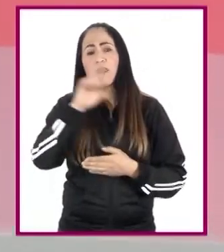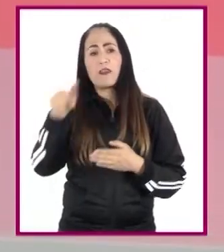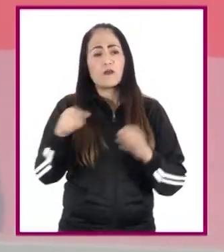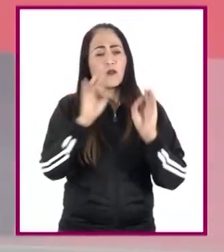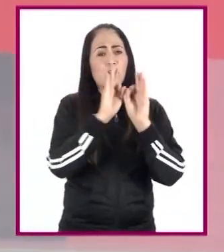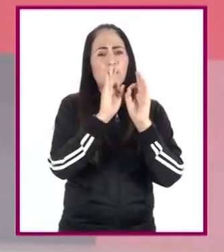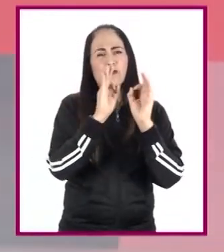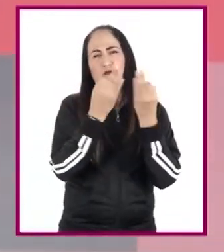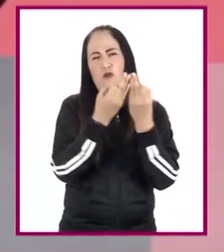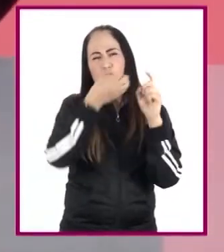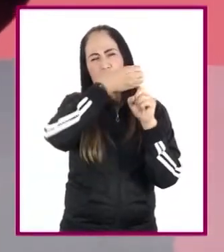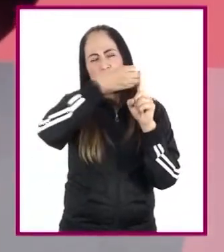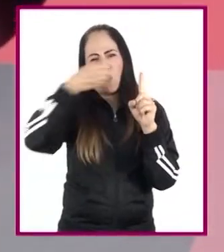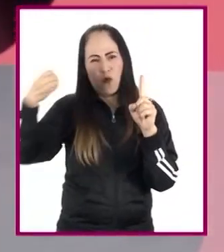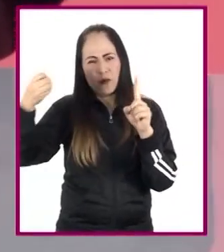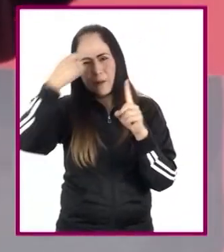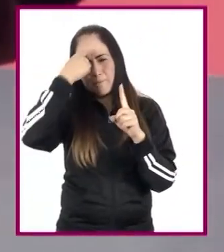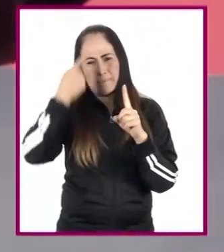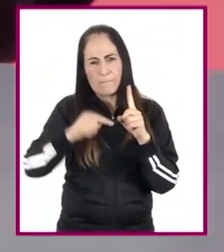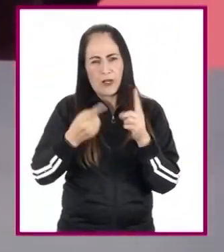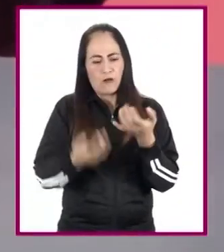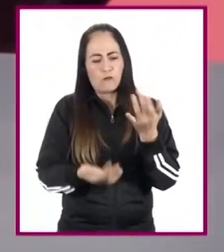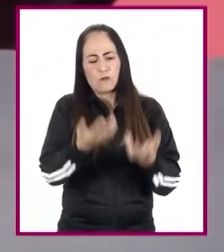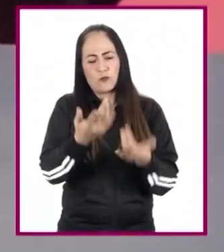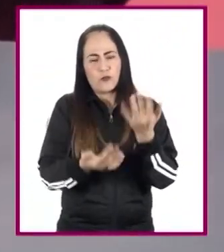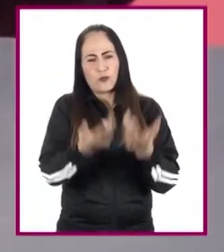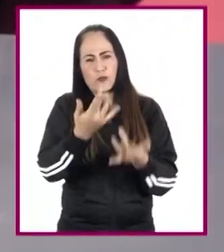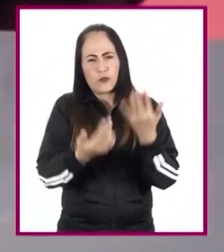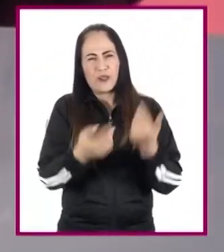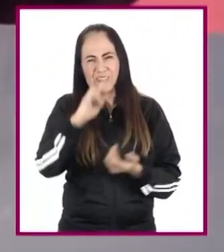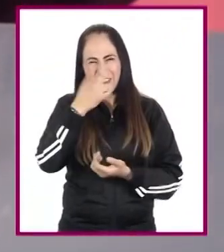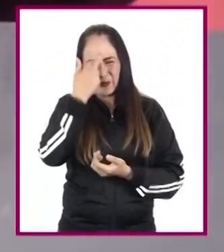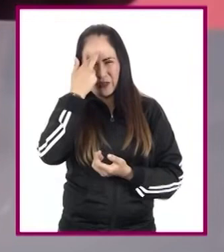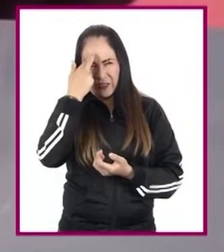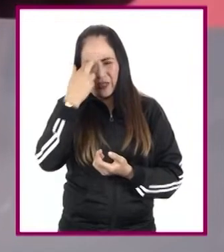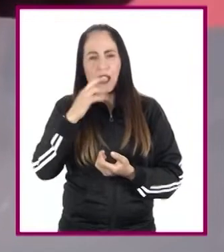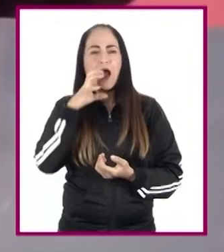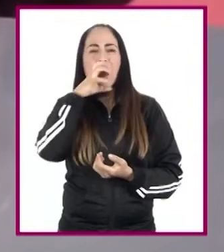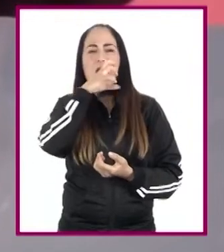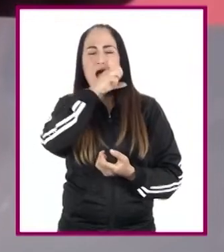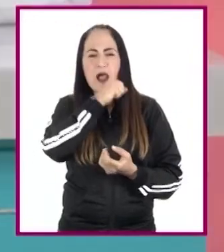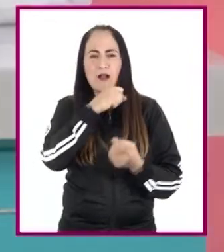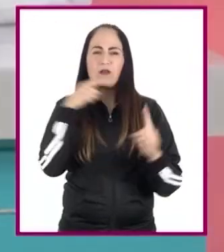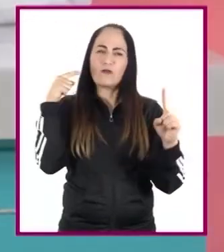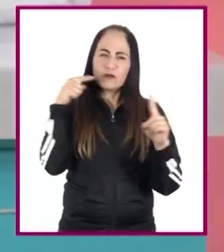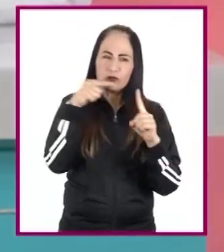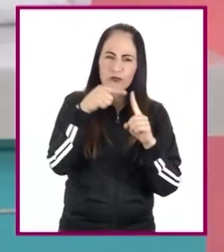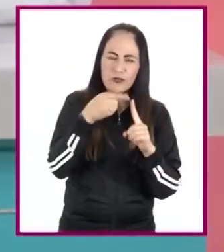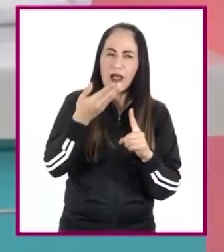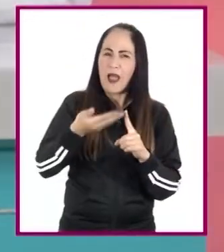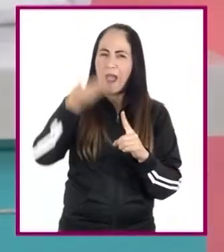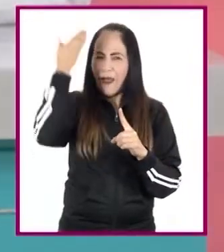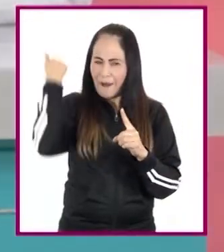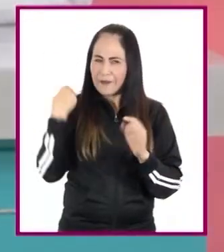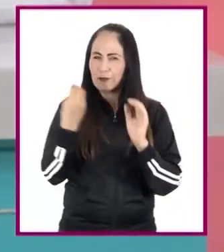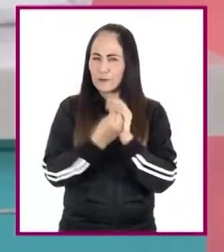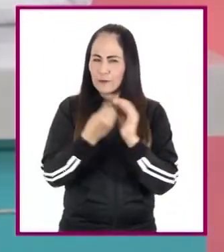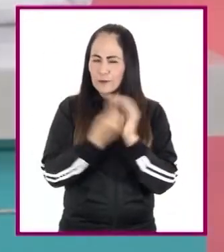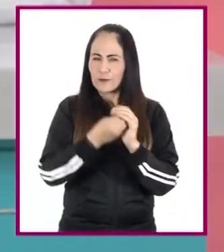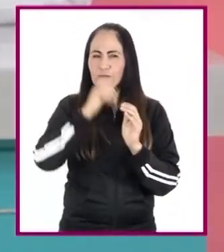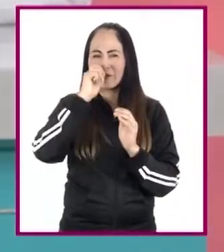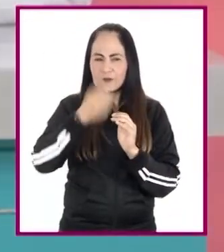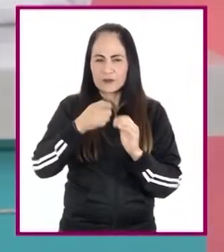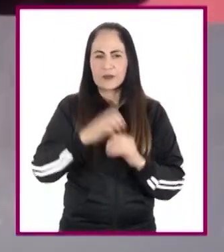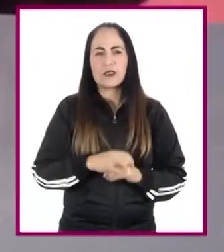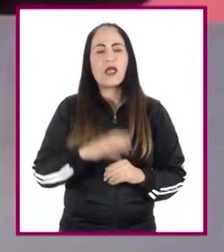calorías de la porción de alimentos. Recuerden que la definición de calor específico que revisamos en sesiones anteriores es la